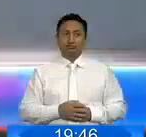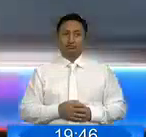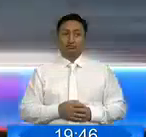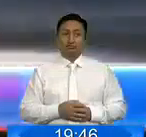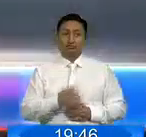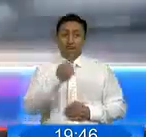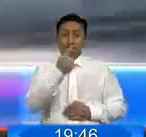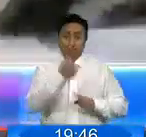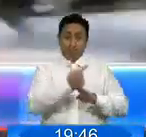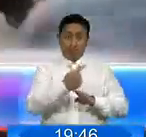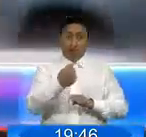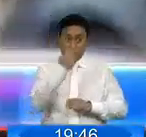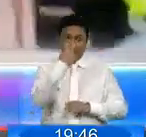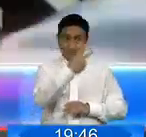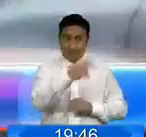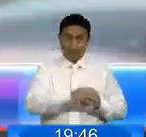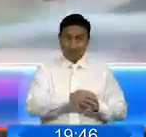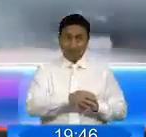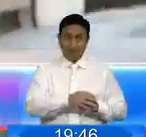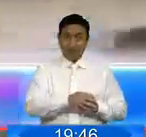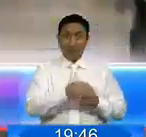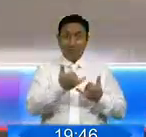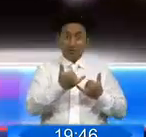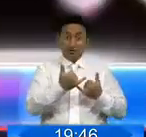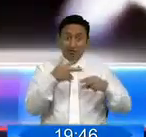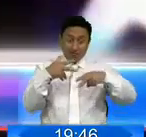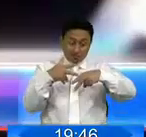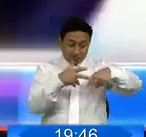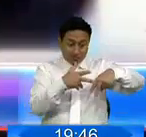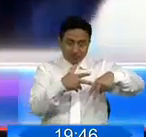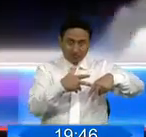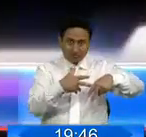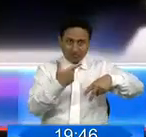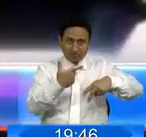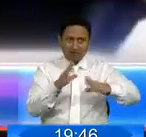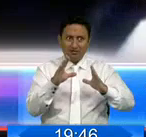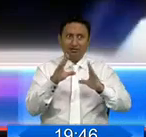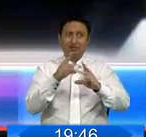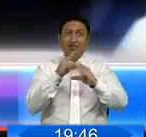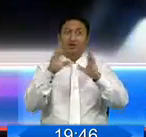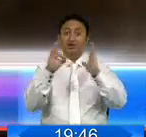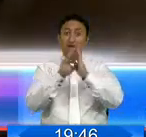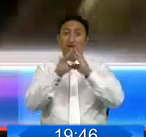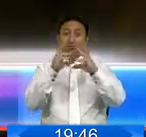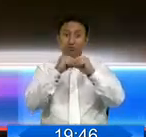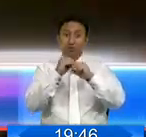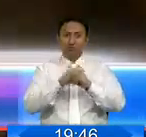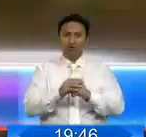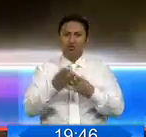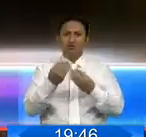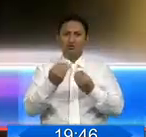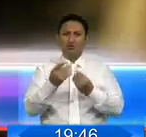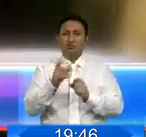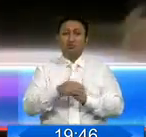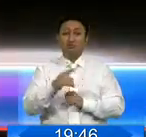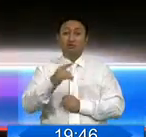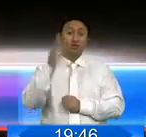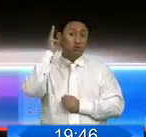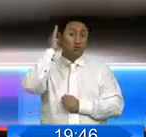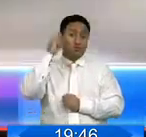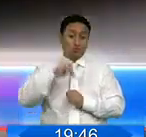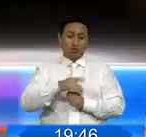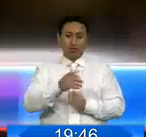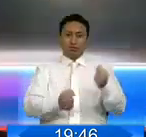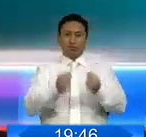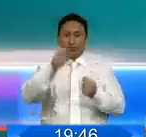el primer caso que se ha registrado en los últimos días. En redes sociales se han viralizado algunos ataques por parte de conductores a los